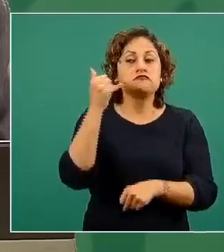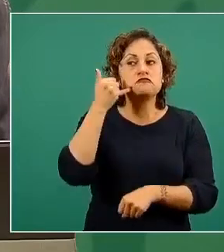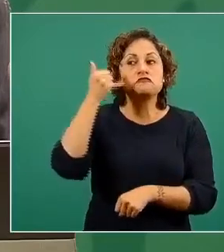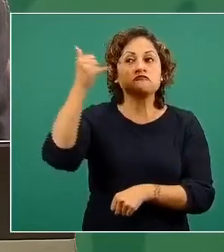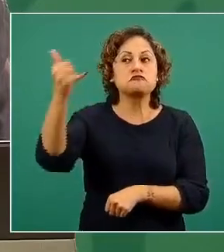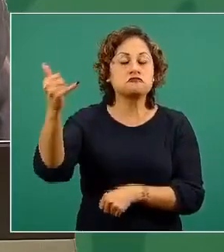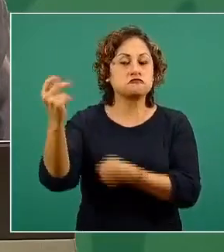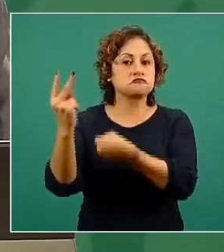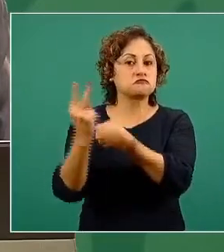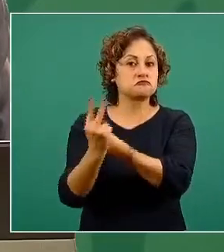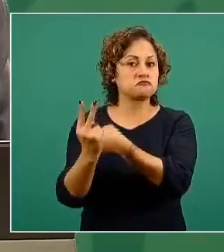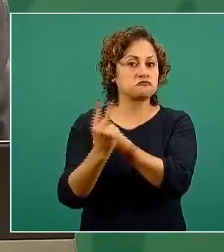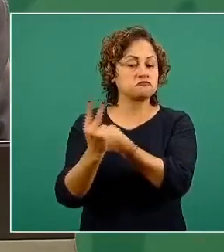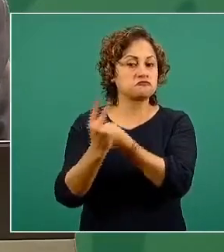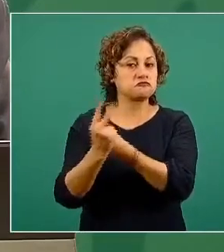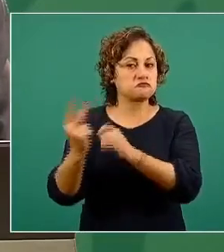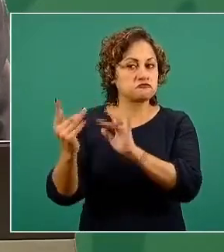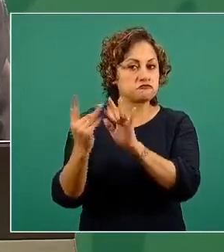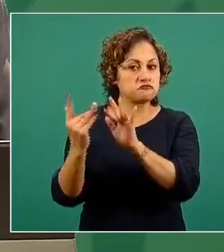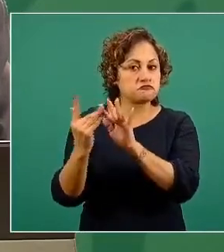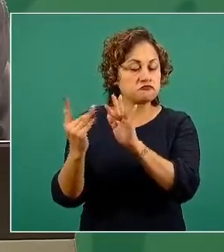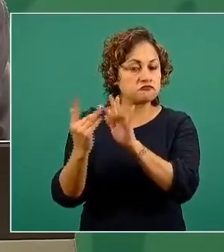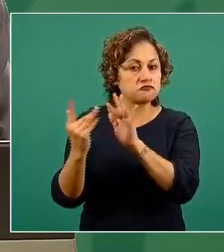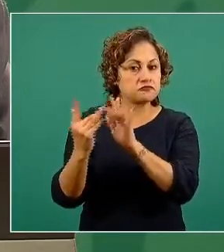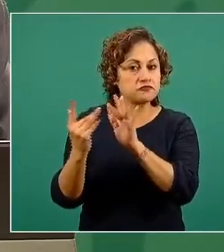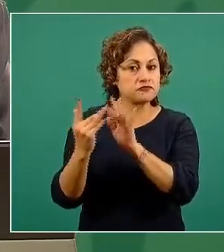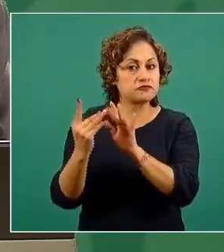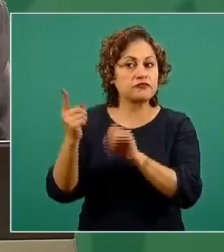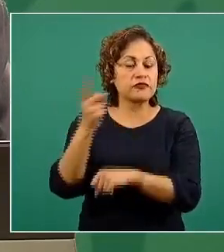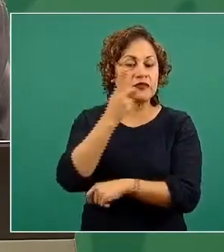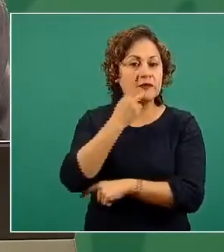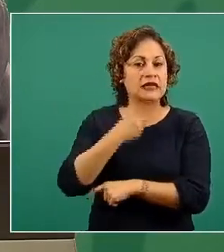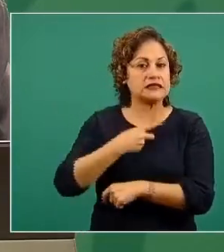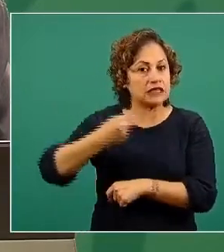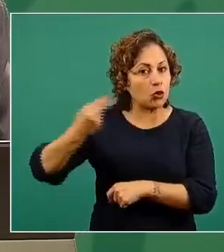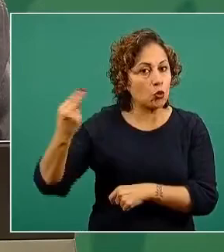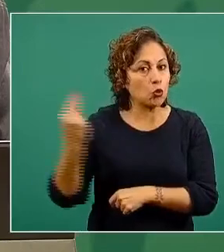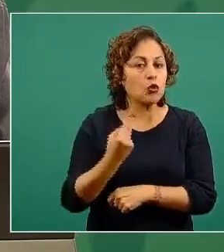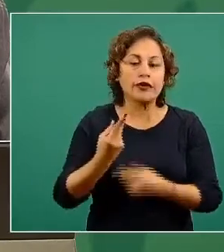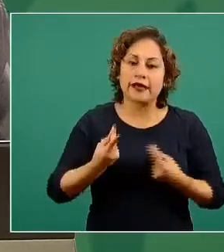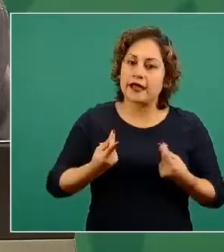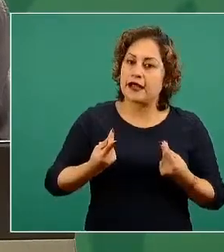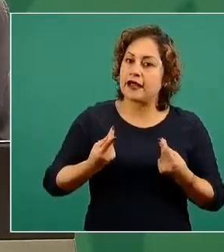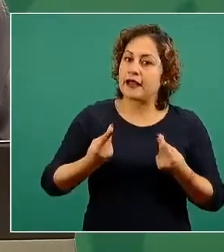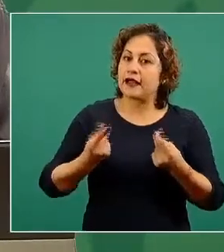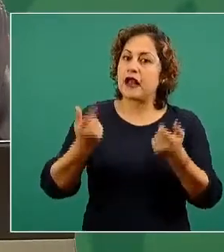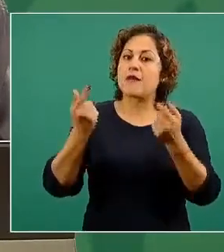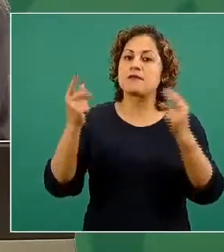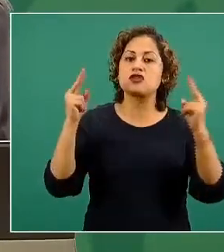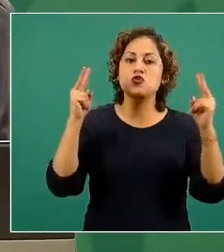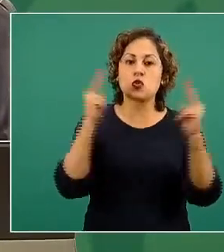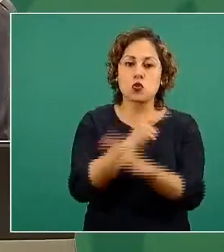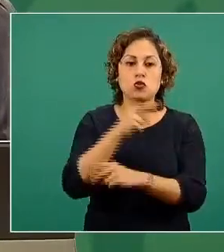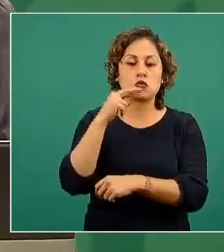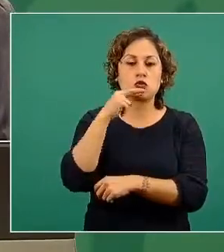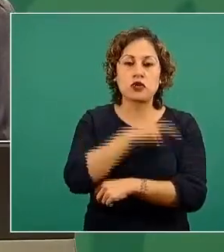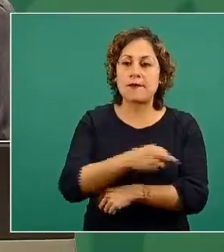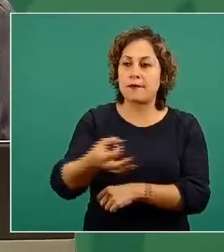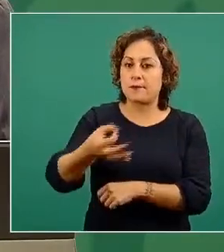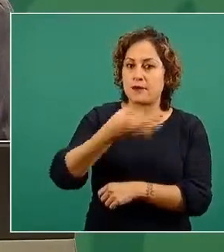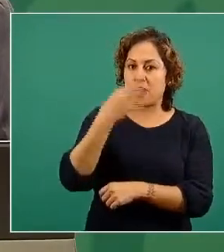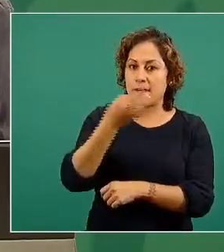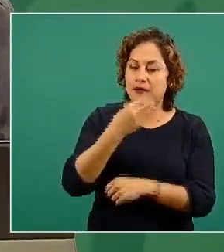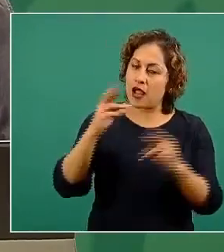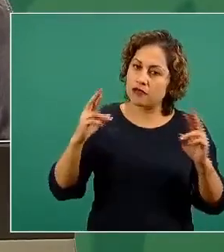hay una gravedad, se hospitalizan más temprano, se oxigenan más temprano, se hidratan más temprano, se inicia dexametasona si es